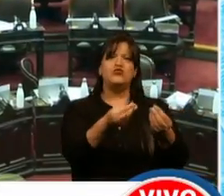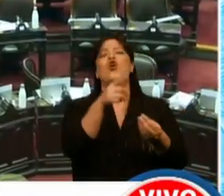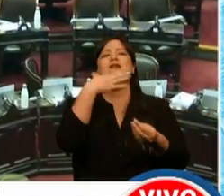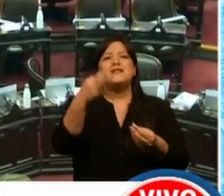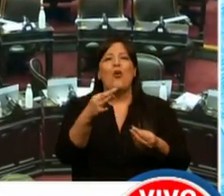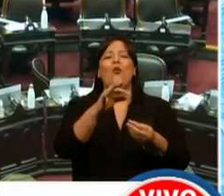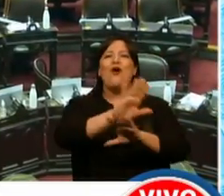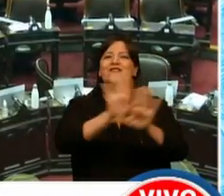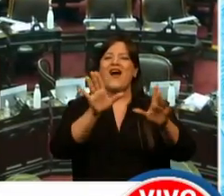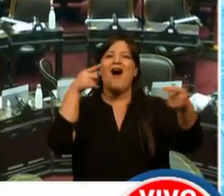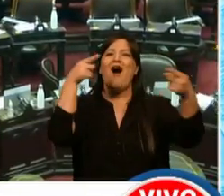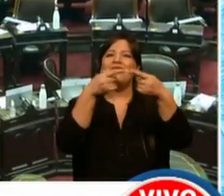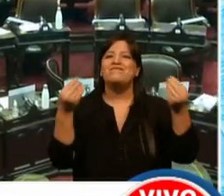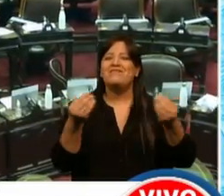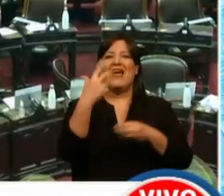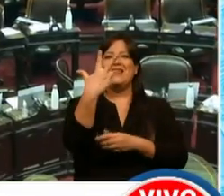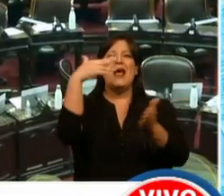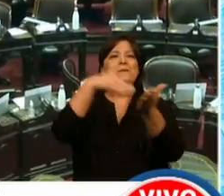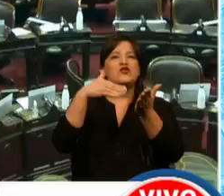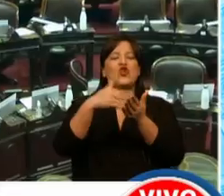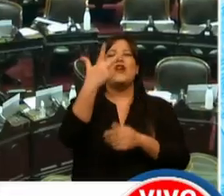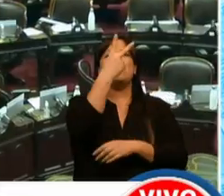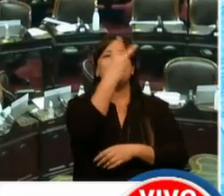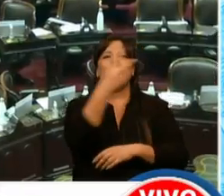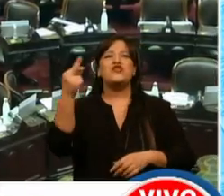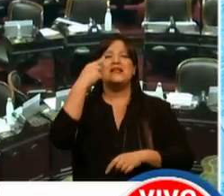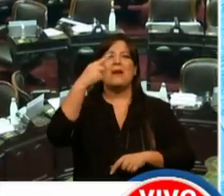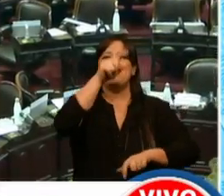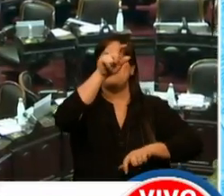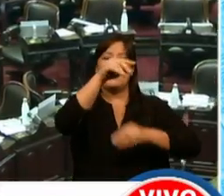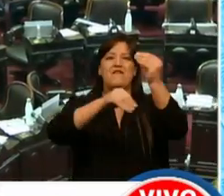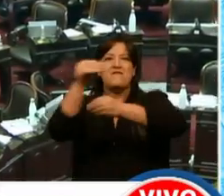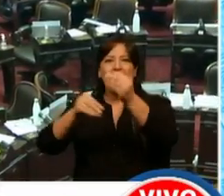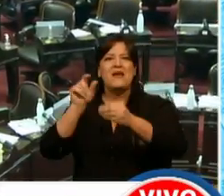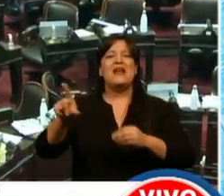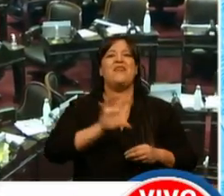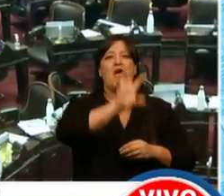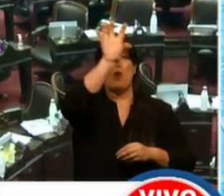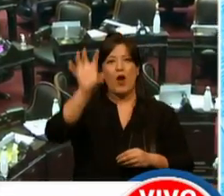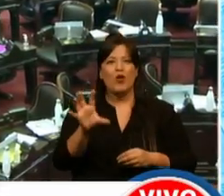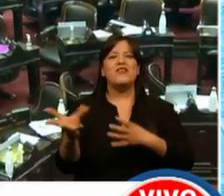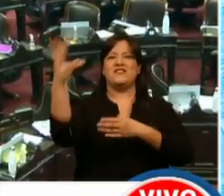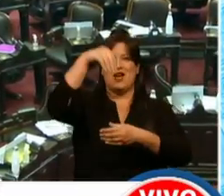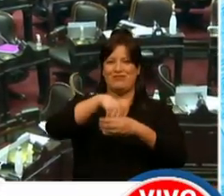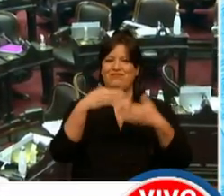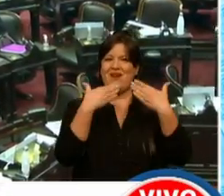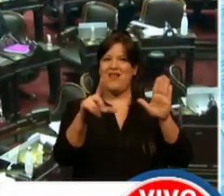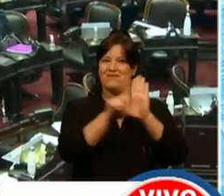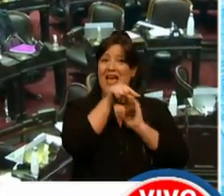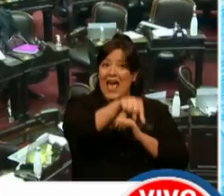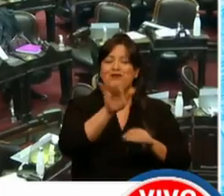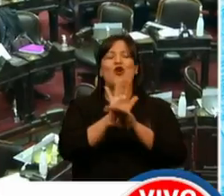incluir a 3 millones 200 mil familias de distintas regiones de la argentina esto es justicia